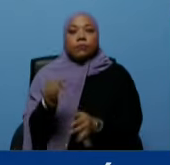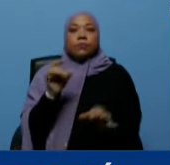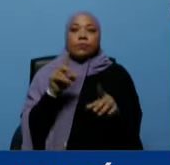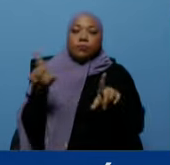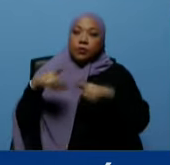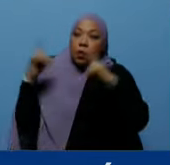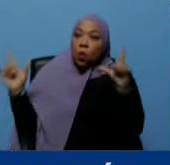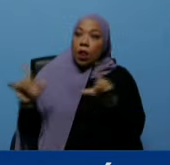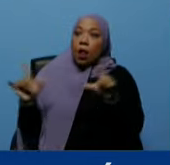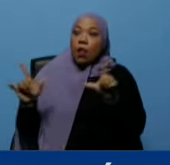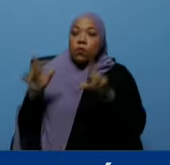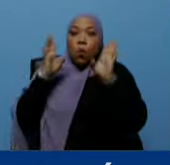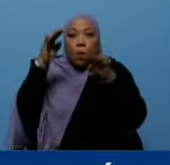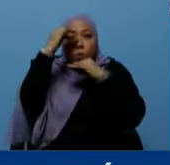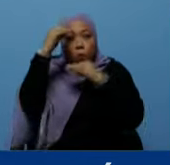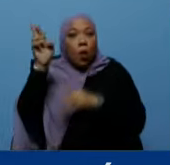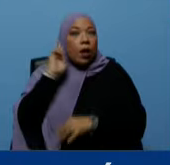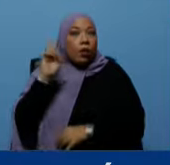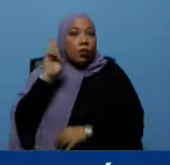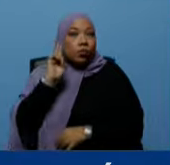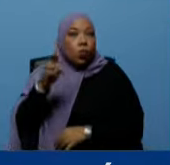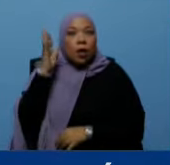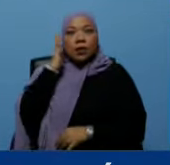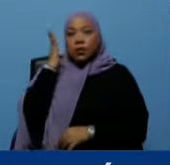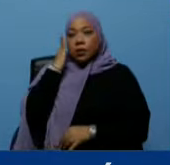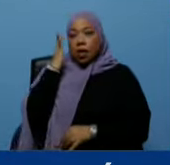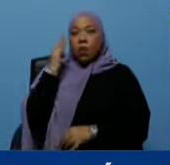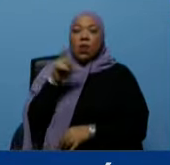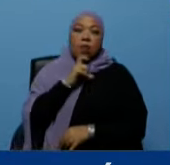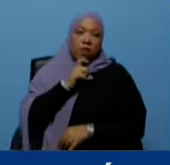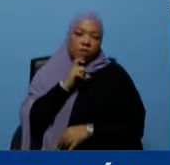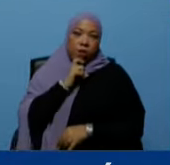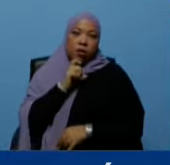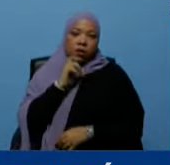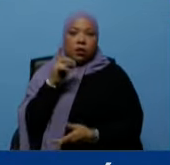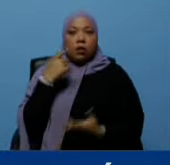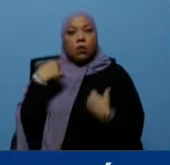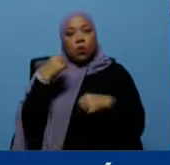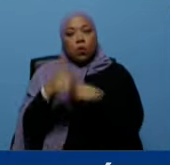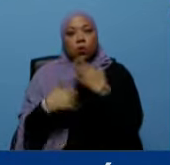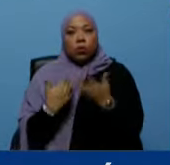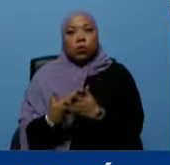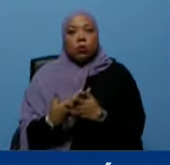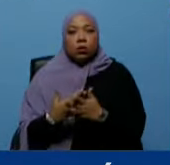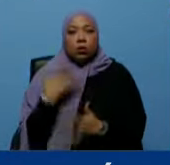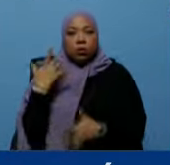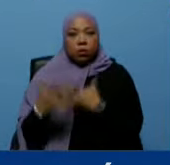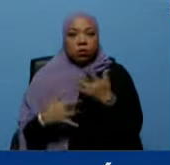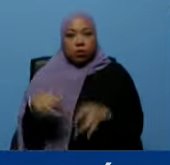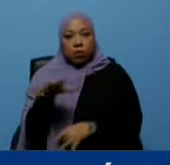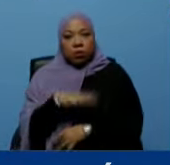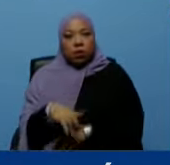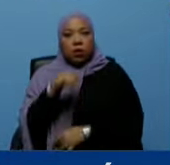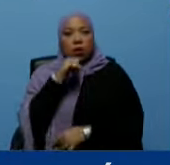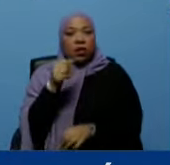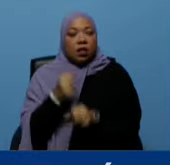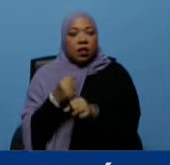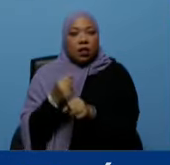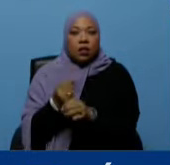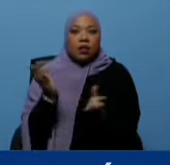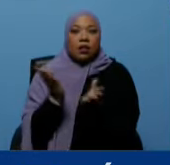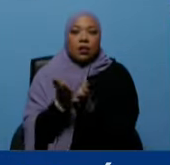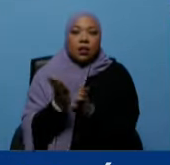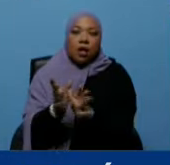televisión, saben de lo que le estamos hablando, de lo complicado que es, bueno, dar del timbo al tambo